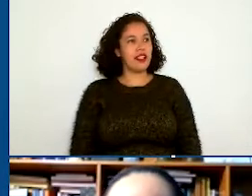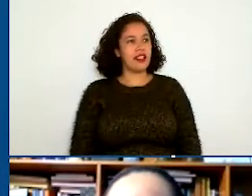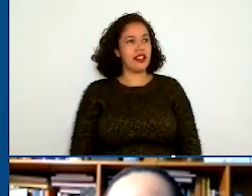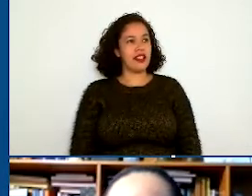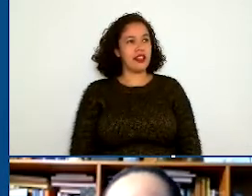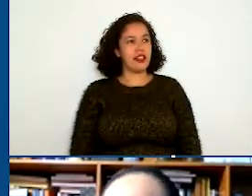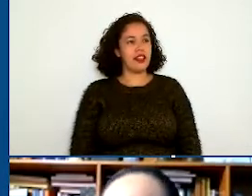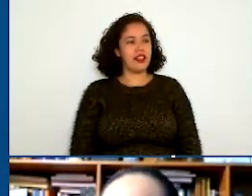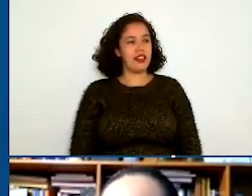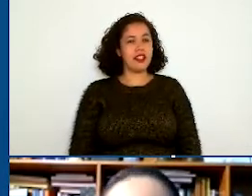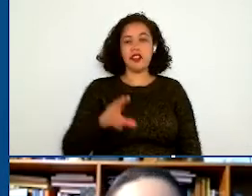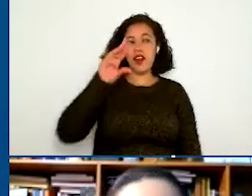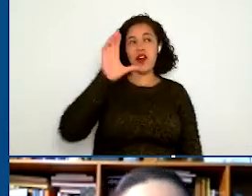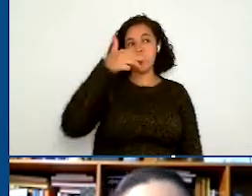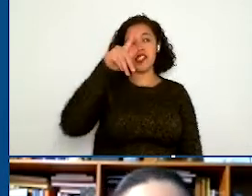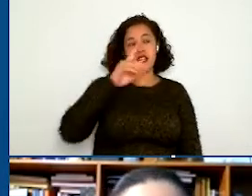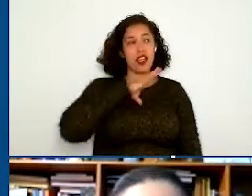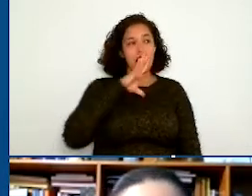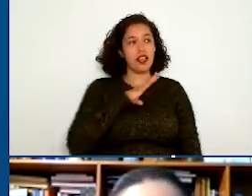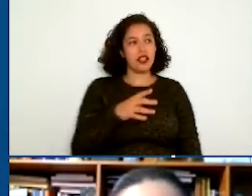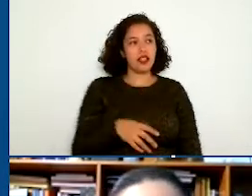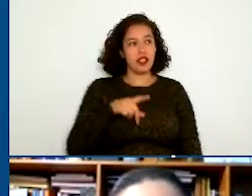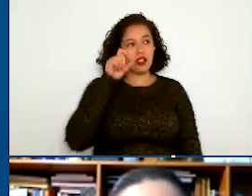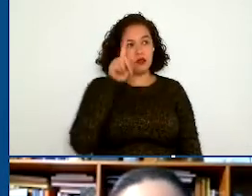¿No? O en el chat también.